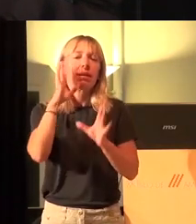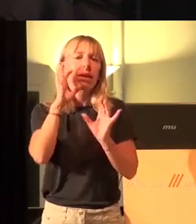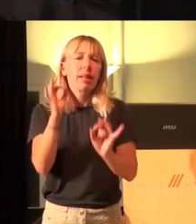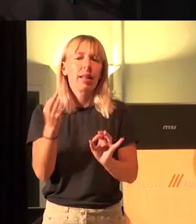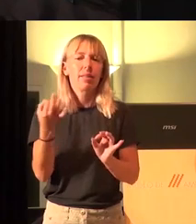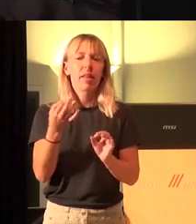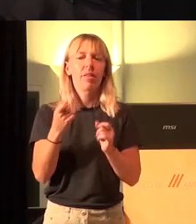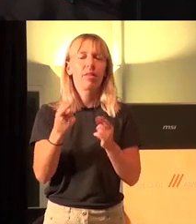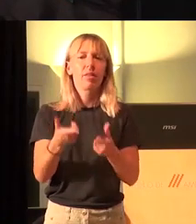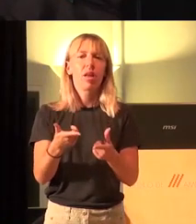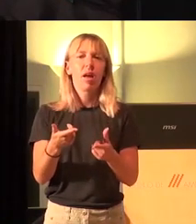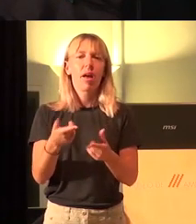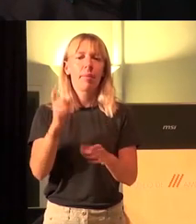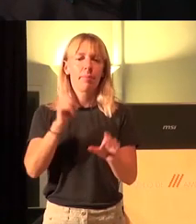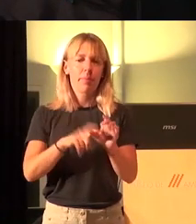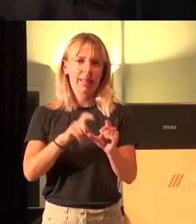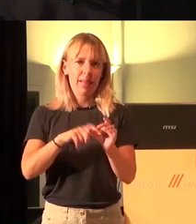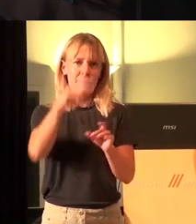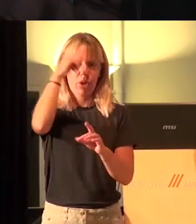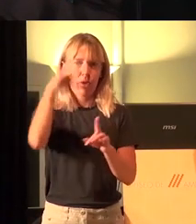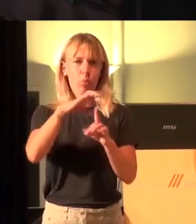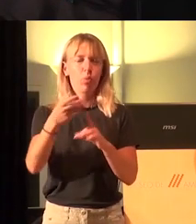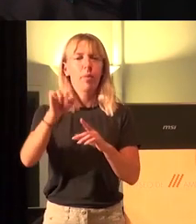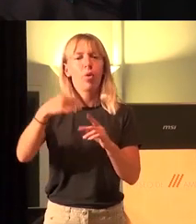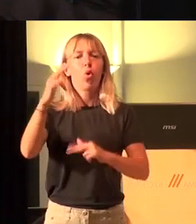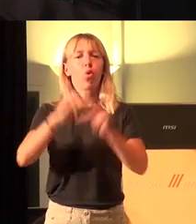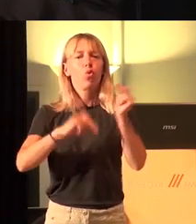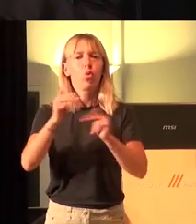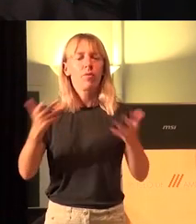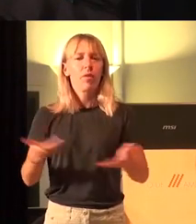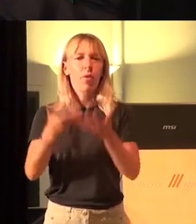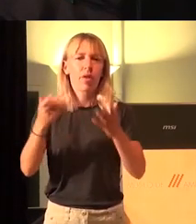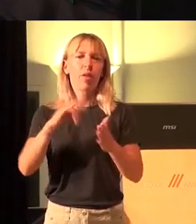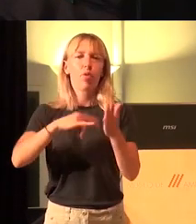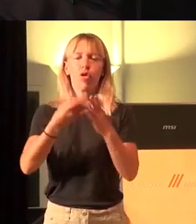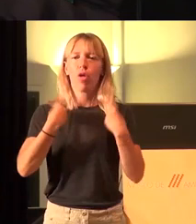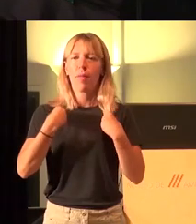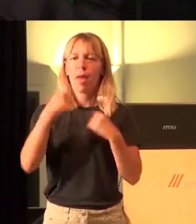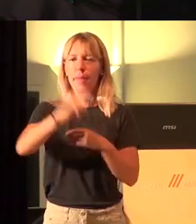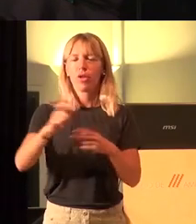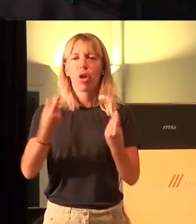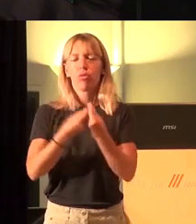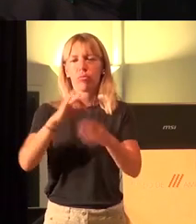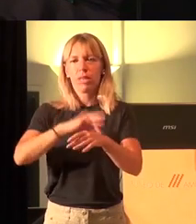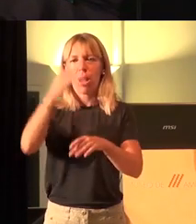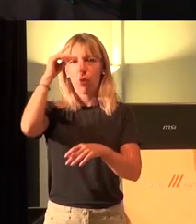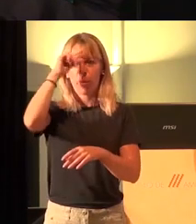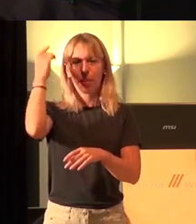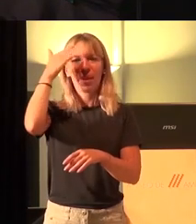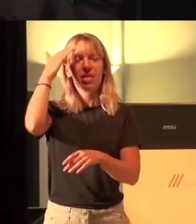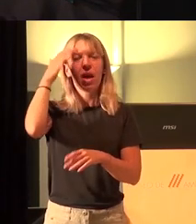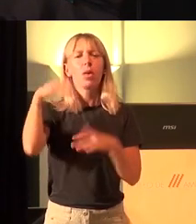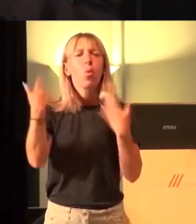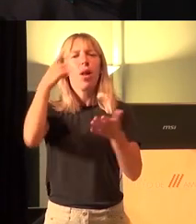que aporta la participación en cultura para construir y fortalecer el proyecto de vida de las personas con salud mental y cuáles son